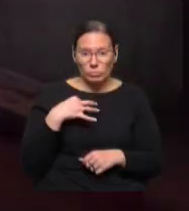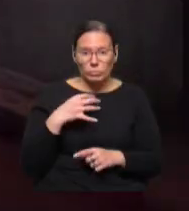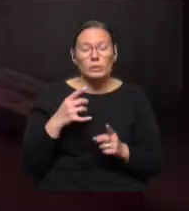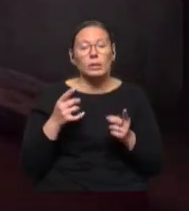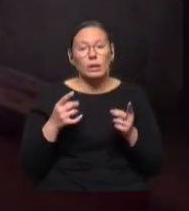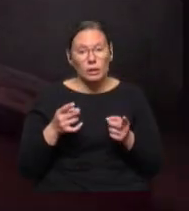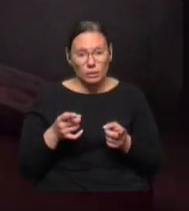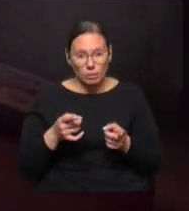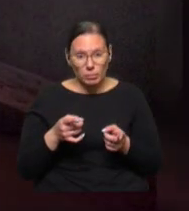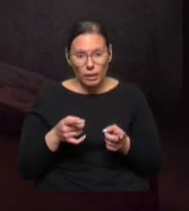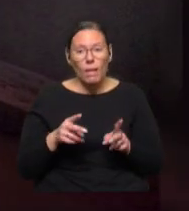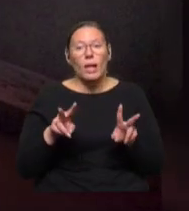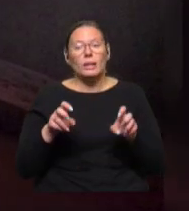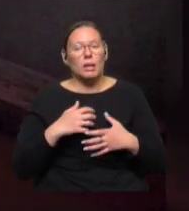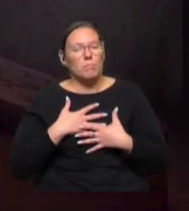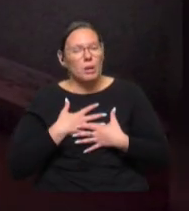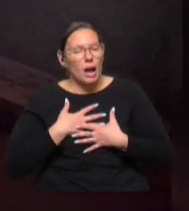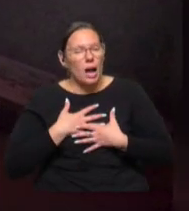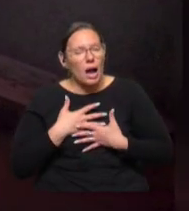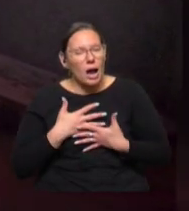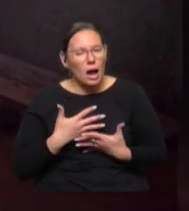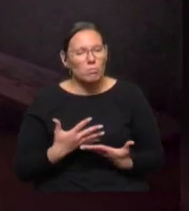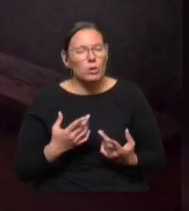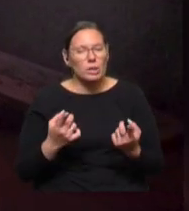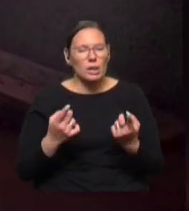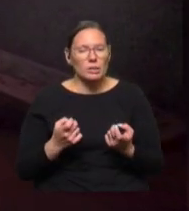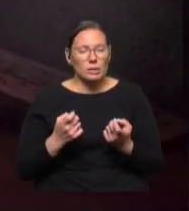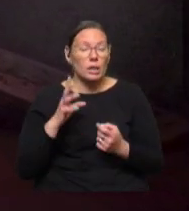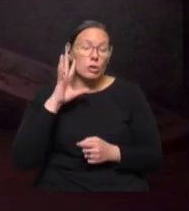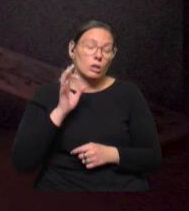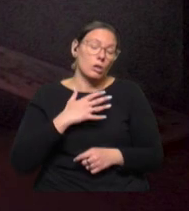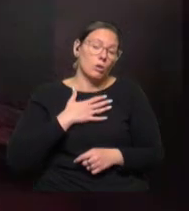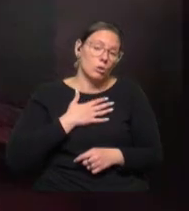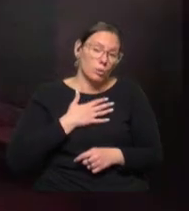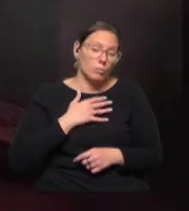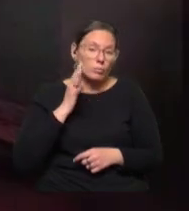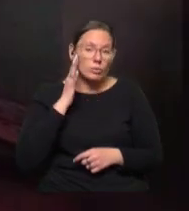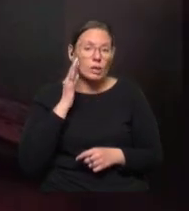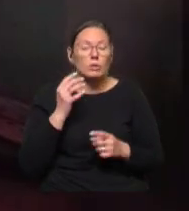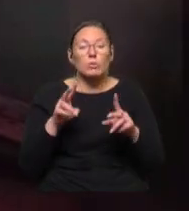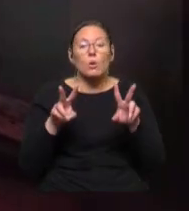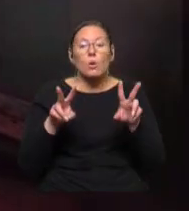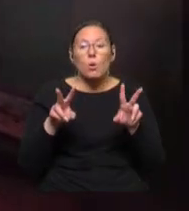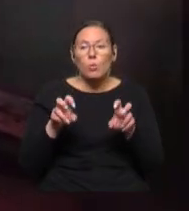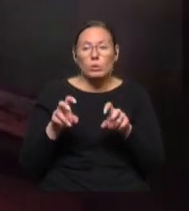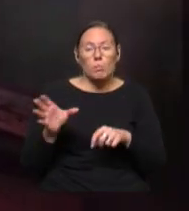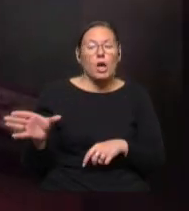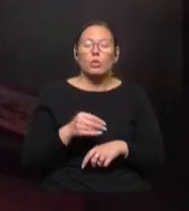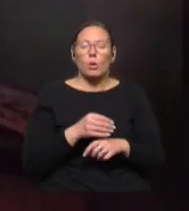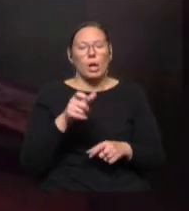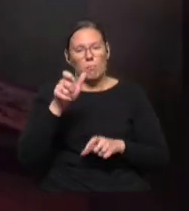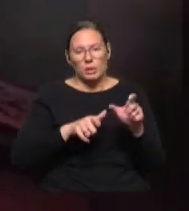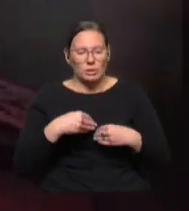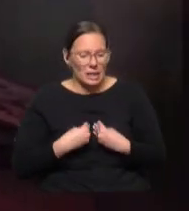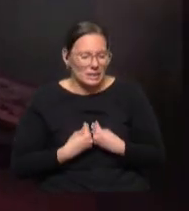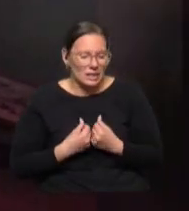también el tema del amor es algo que es como súper necesario, creo yo. Es un tema que atraviesa a todas las personas, porque el amor no hay